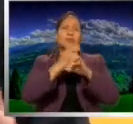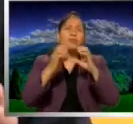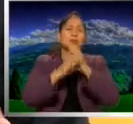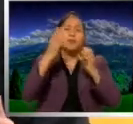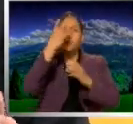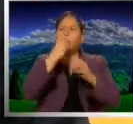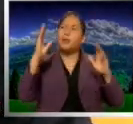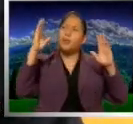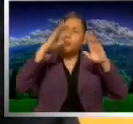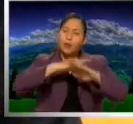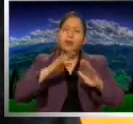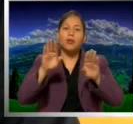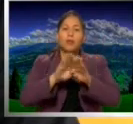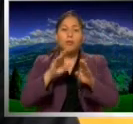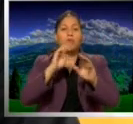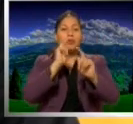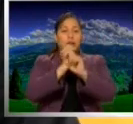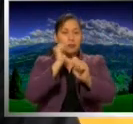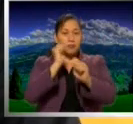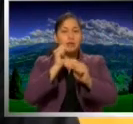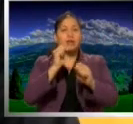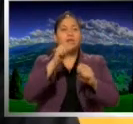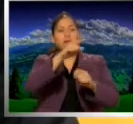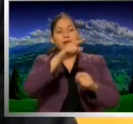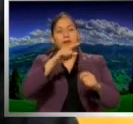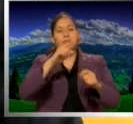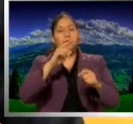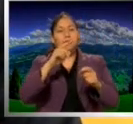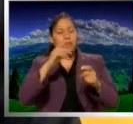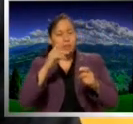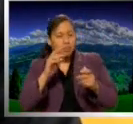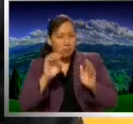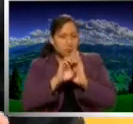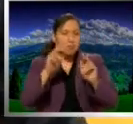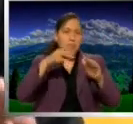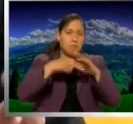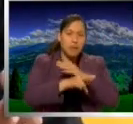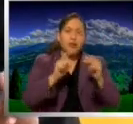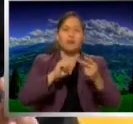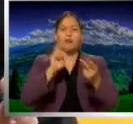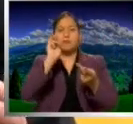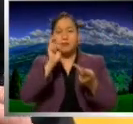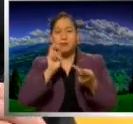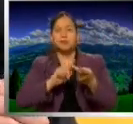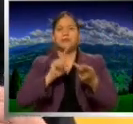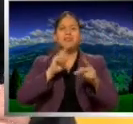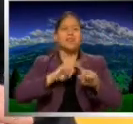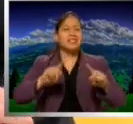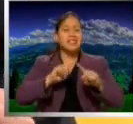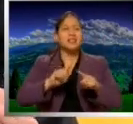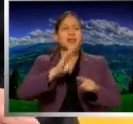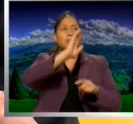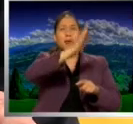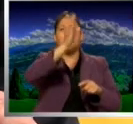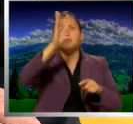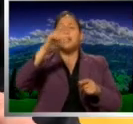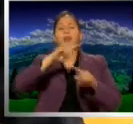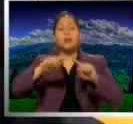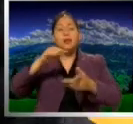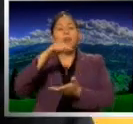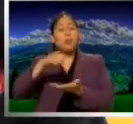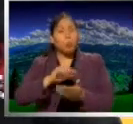a través del servicio de transporte público o de las vialidades, pues una posibilidad de estar en muy distintos